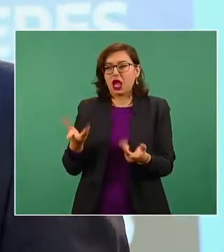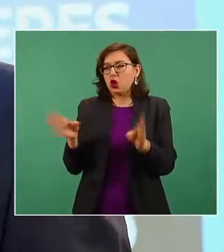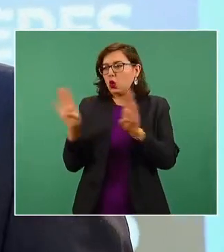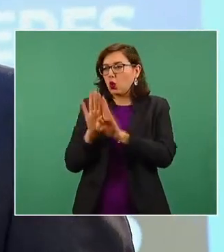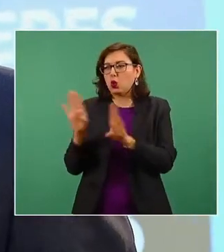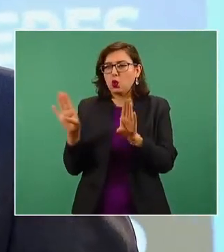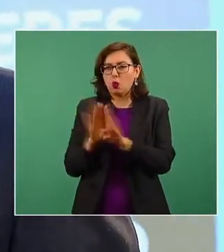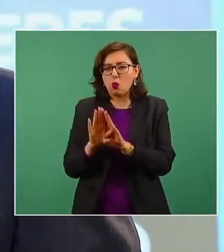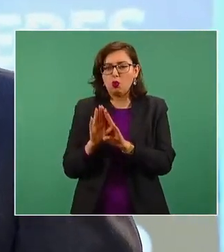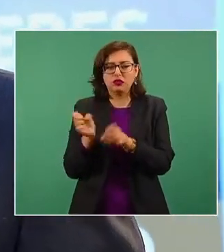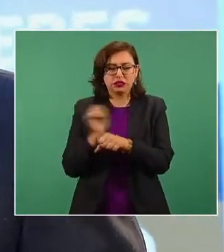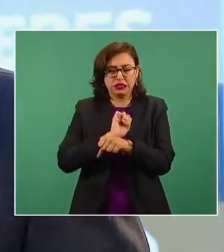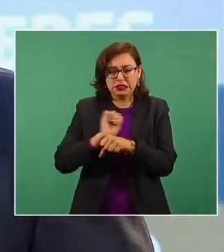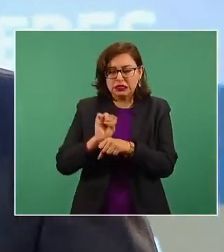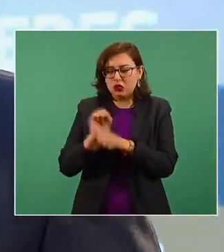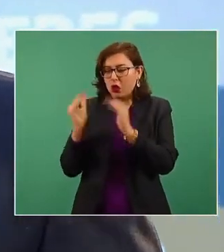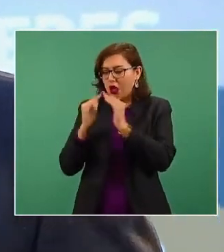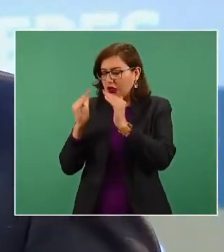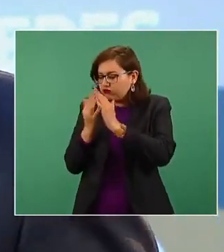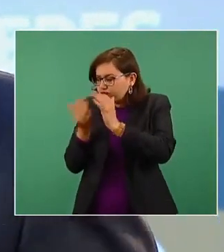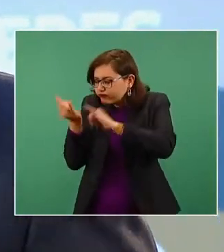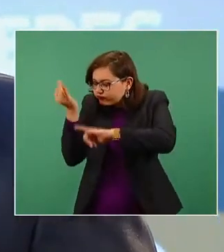rústicos y